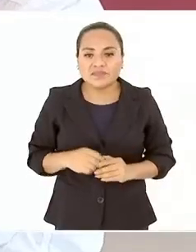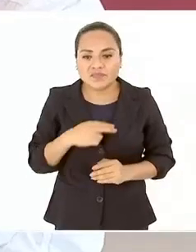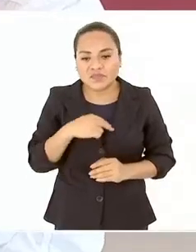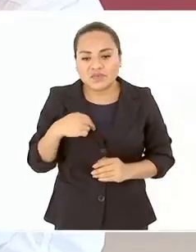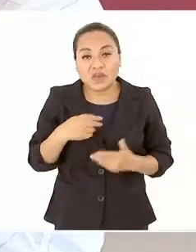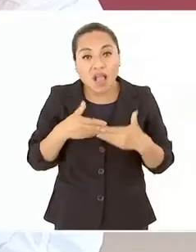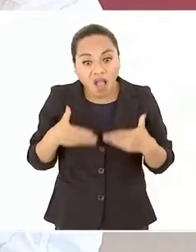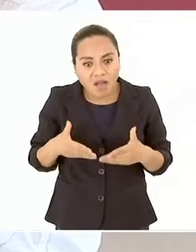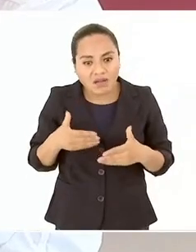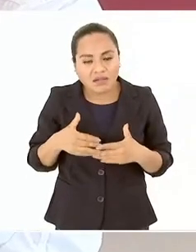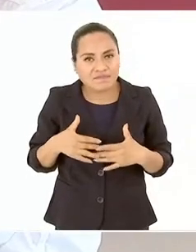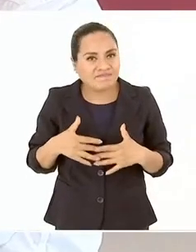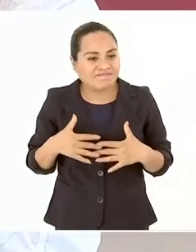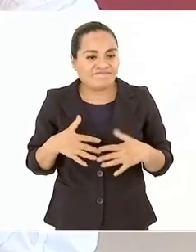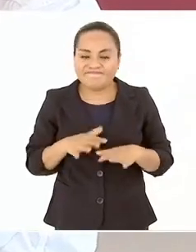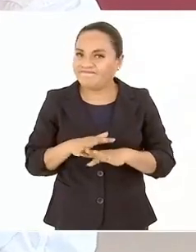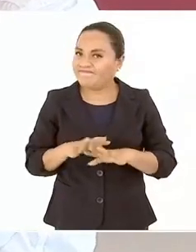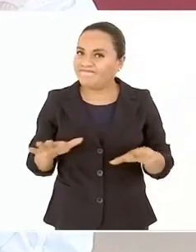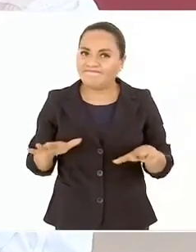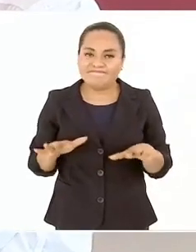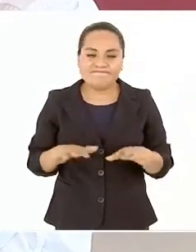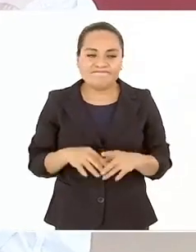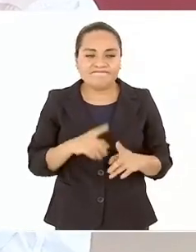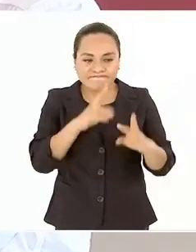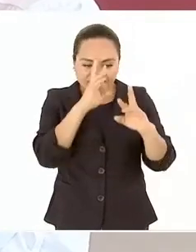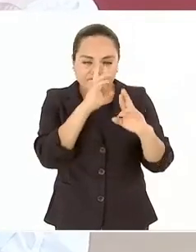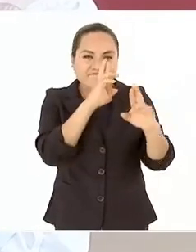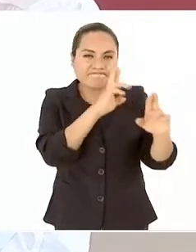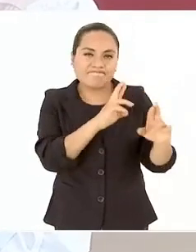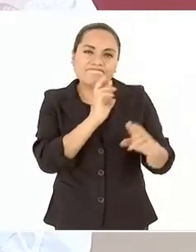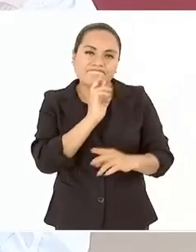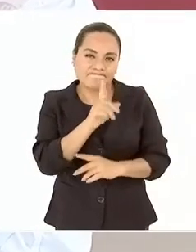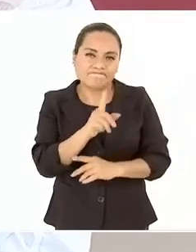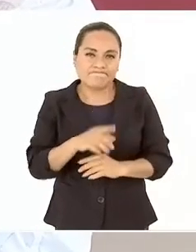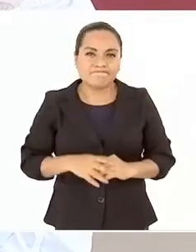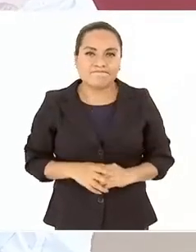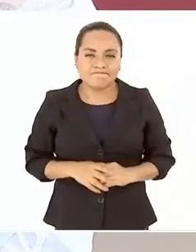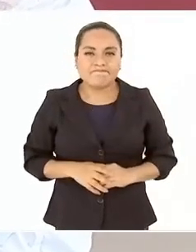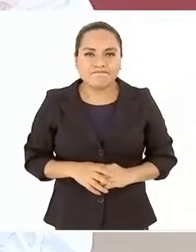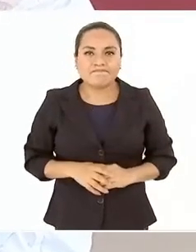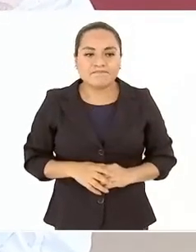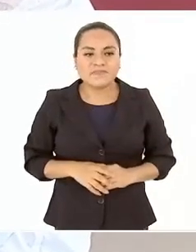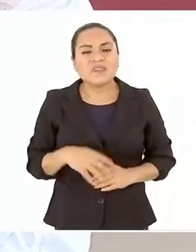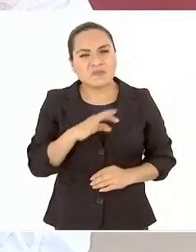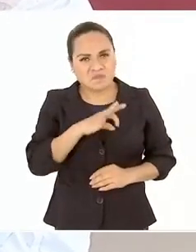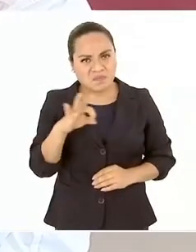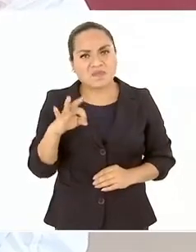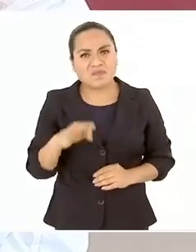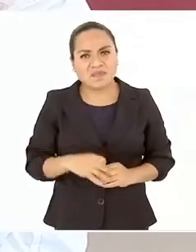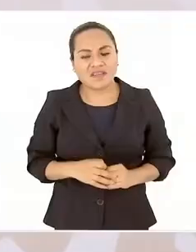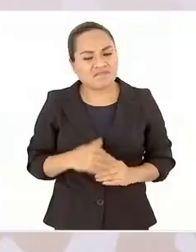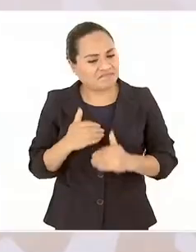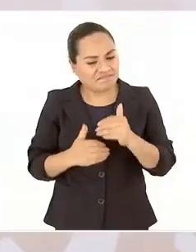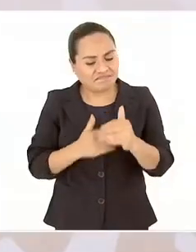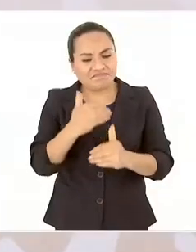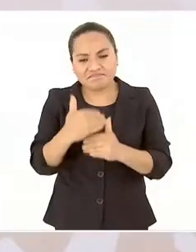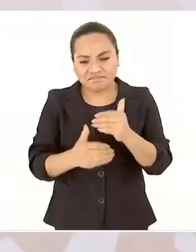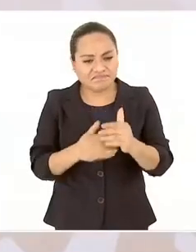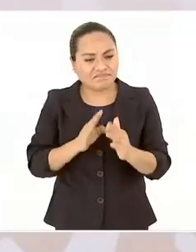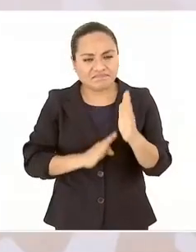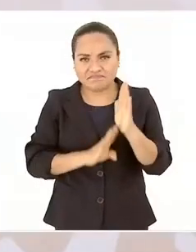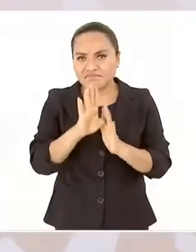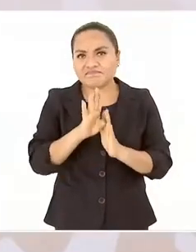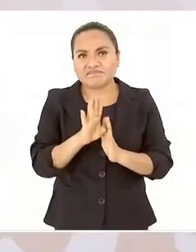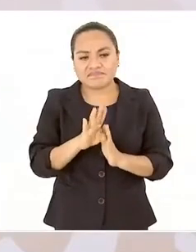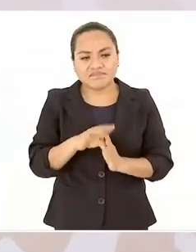no, vamos a respetar, porque sí vamos a poder salir adelante con lo que